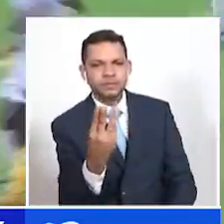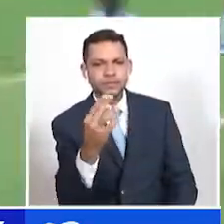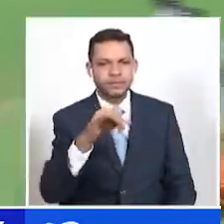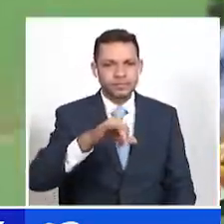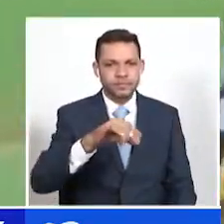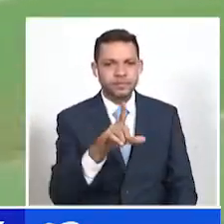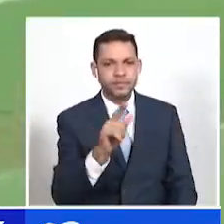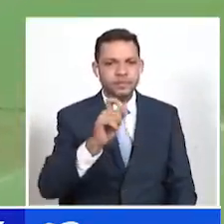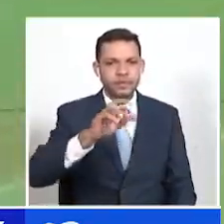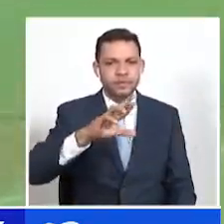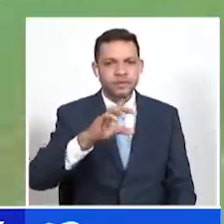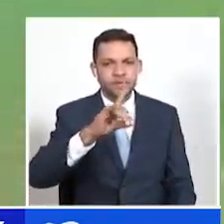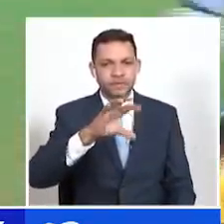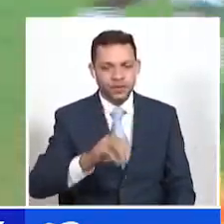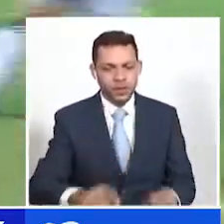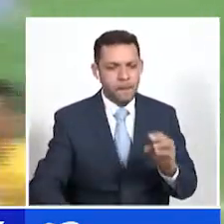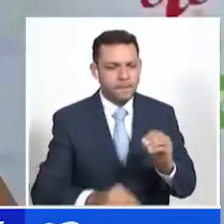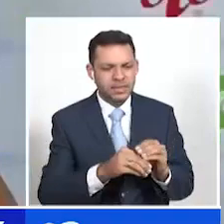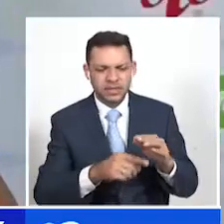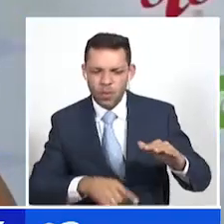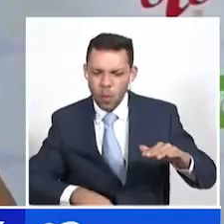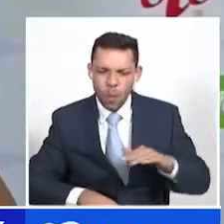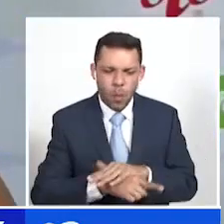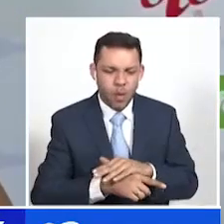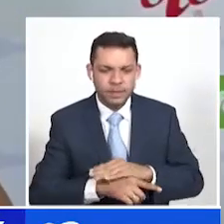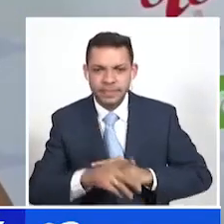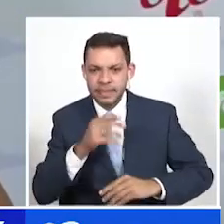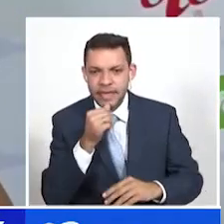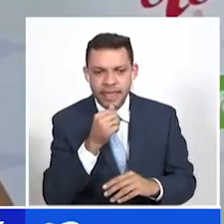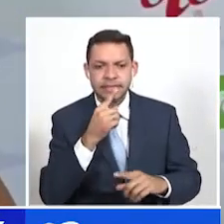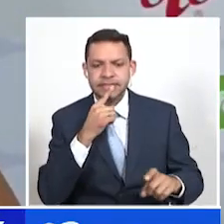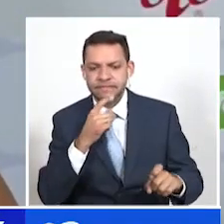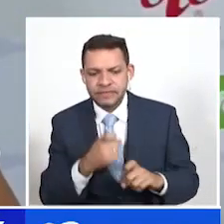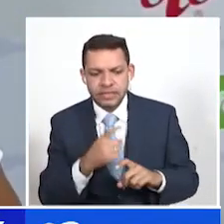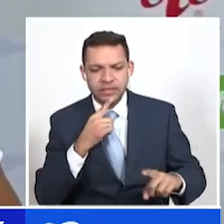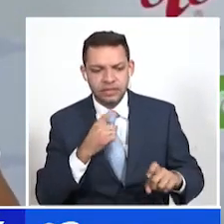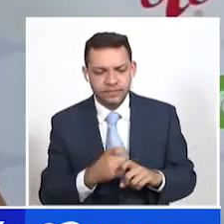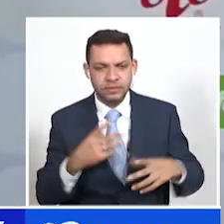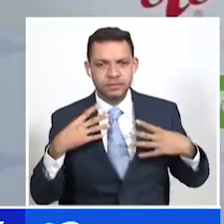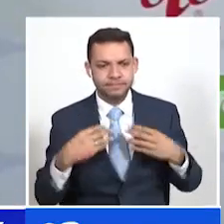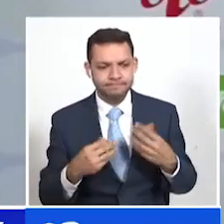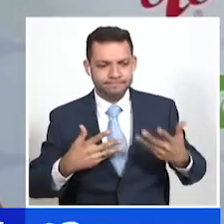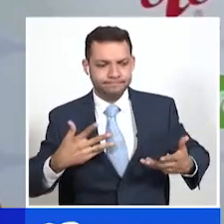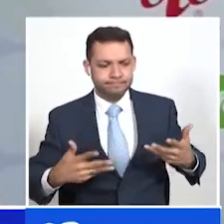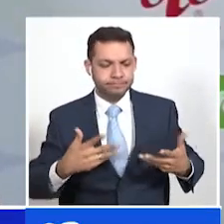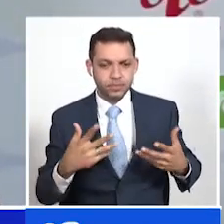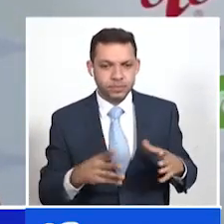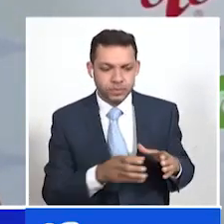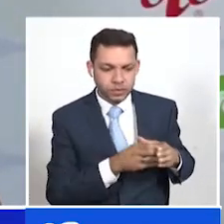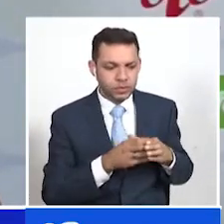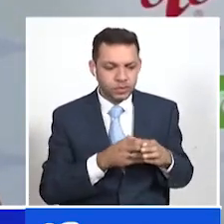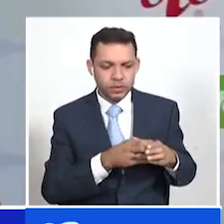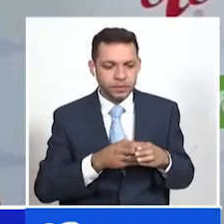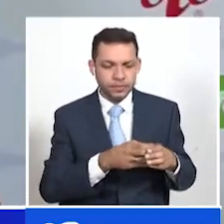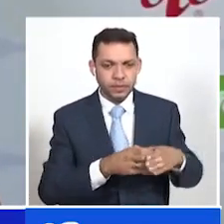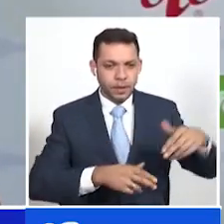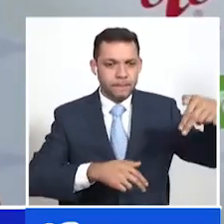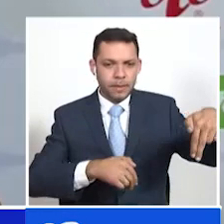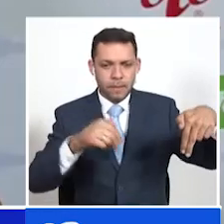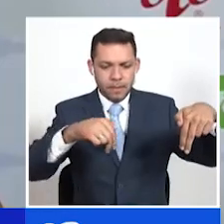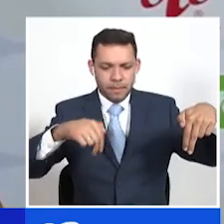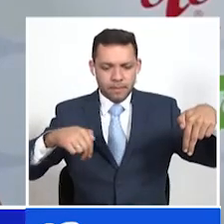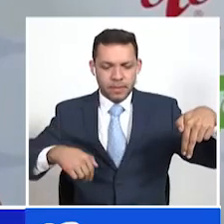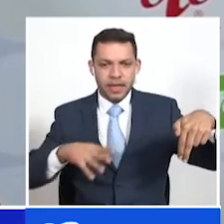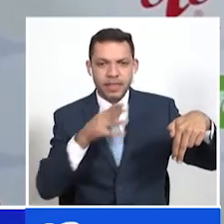partido, pero no pudo romper su sequía goleadora. Es difícil cuando en el equipo no van varios partidos